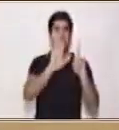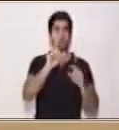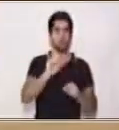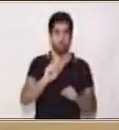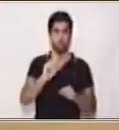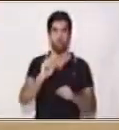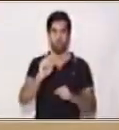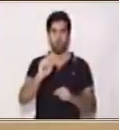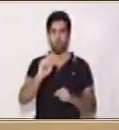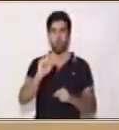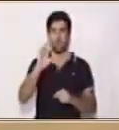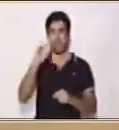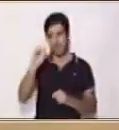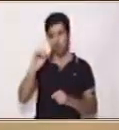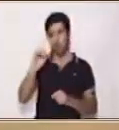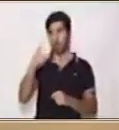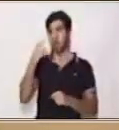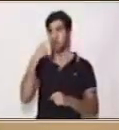necesitamos